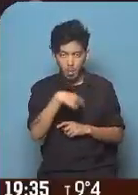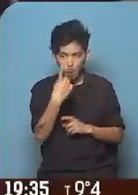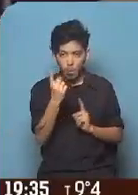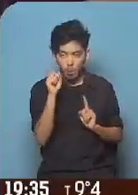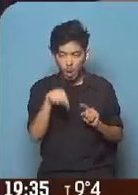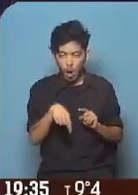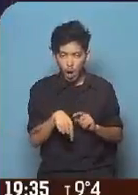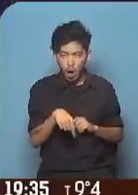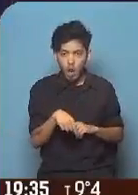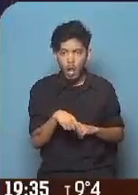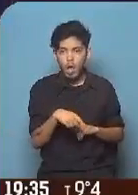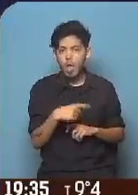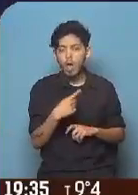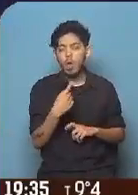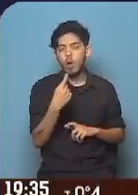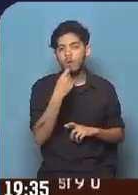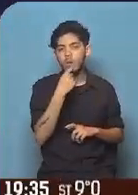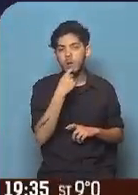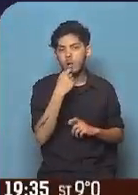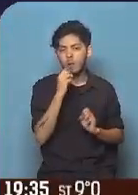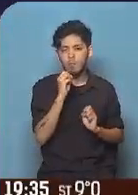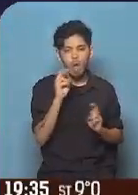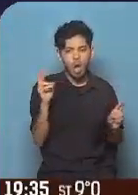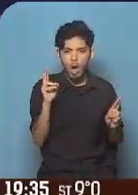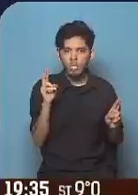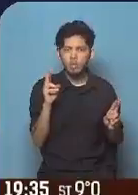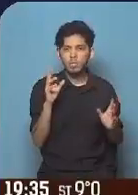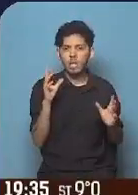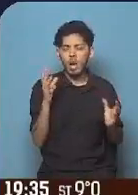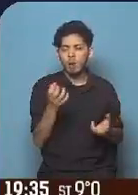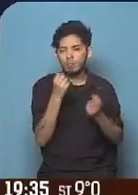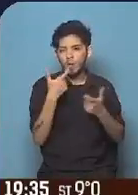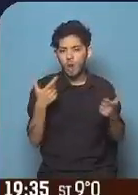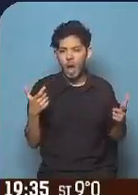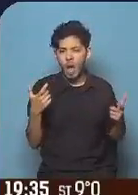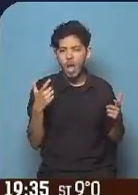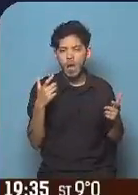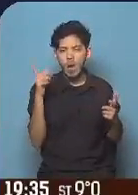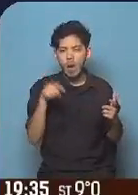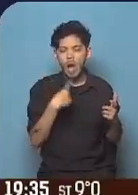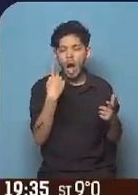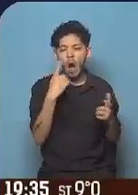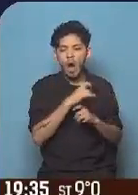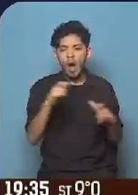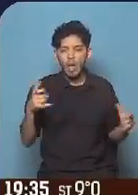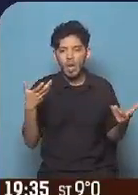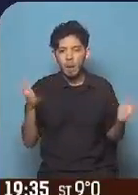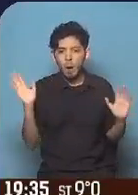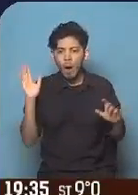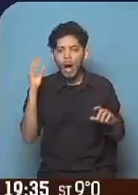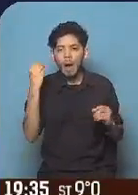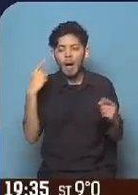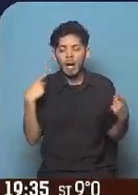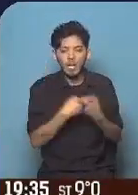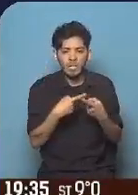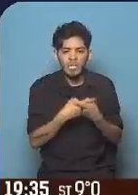producido, es lo más inapropiado e inoportuno convocar una audiencia pública para